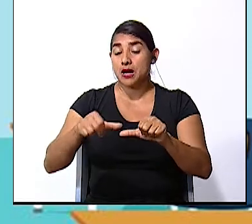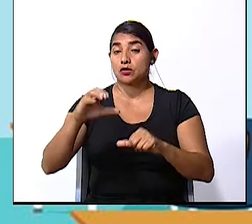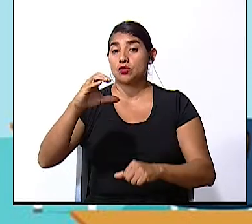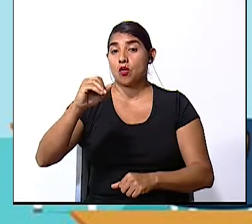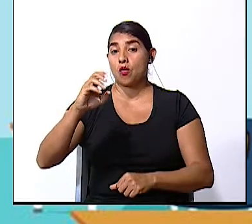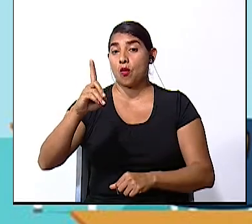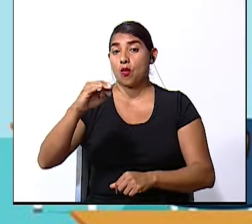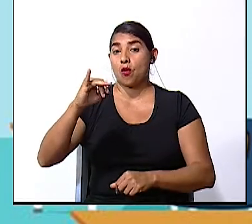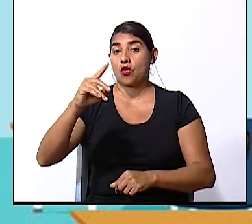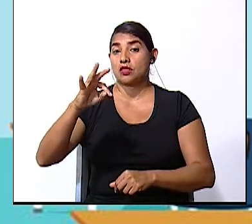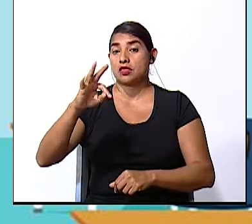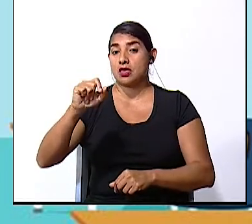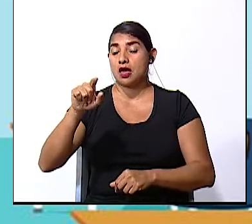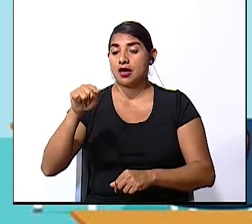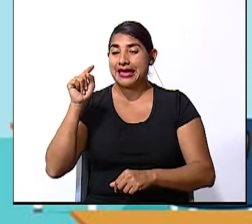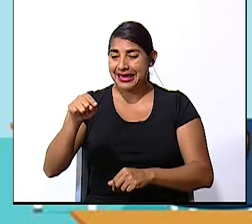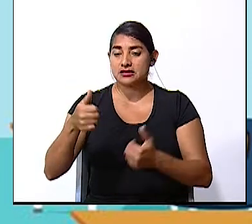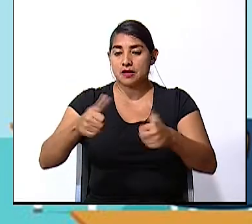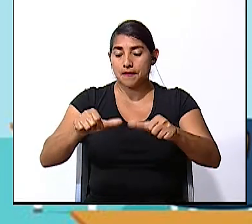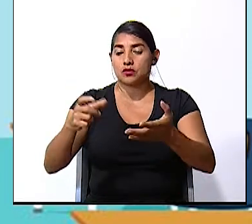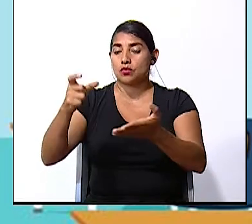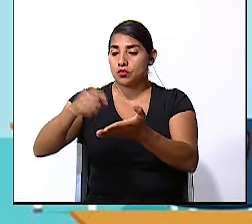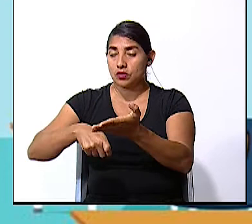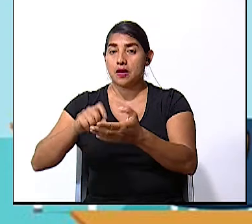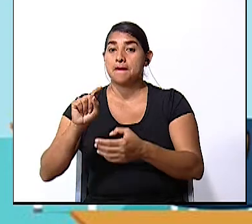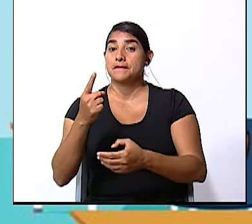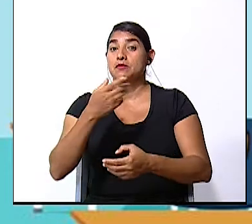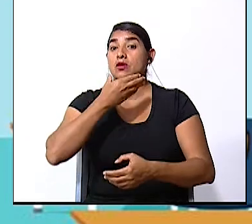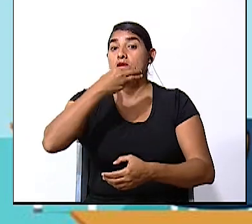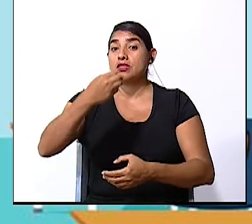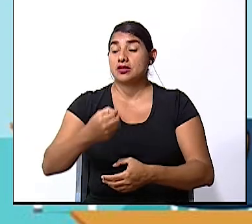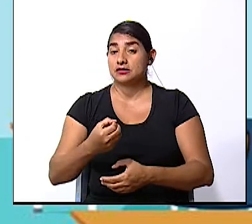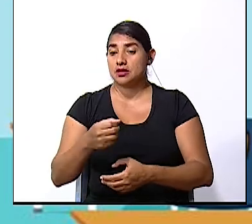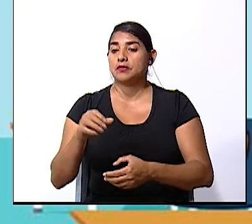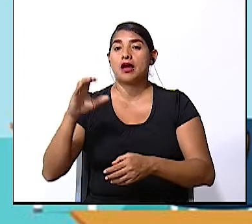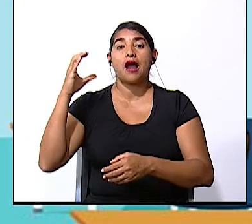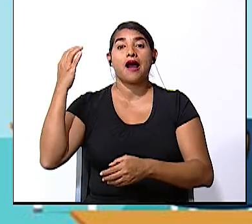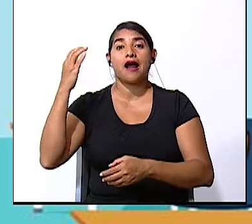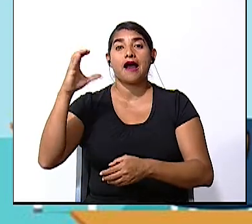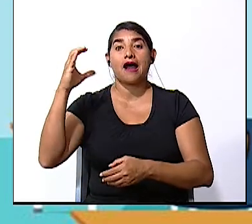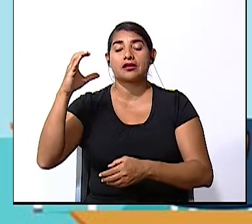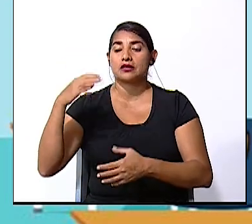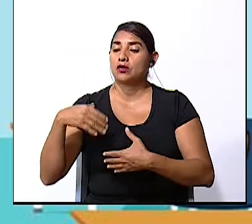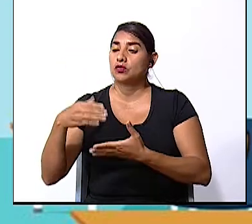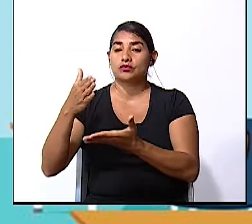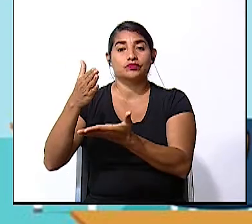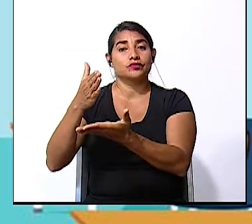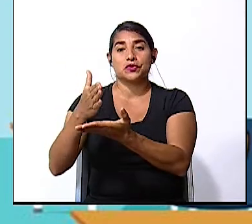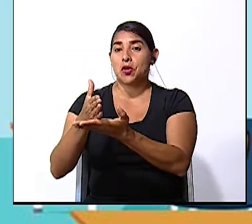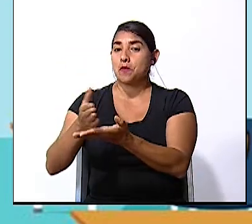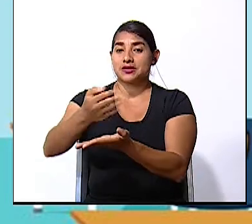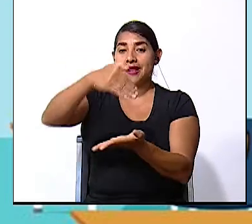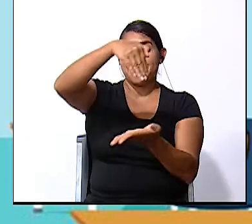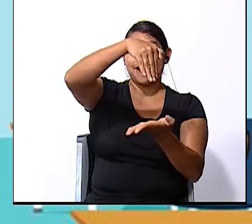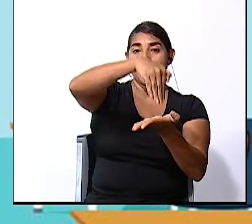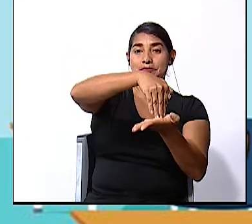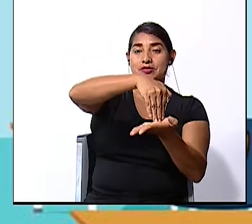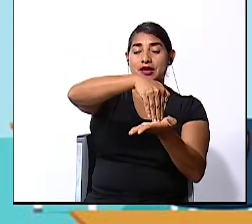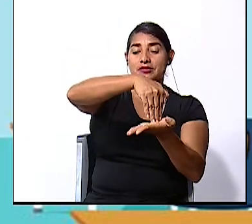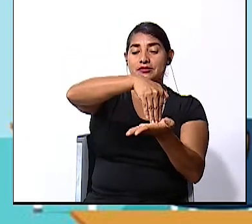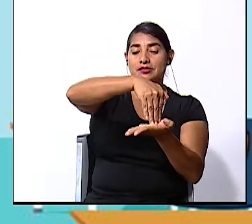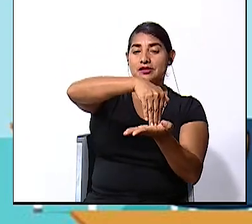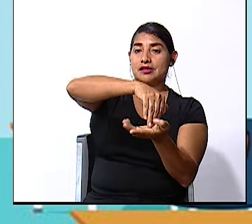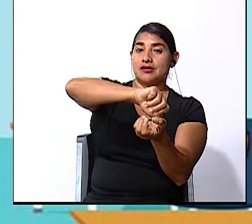de Concordia, ese 1 de diciembre, Cartago dejó de ser la capital de